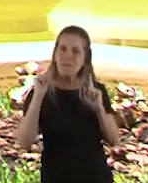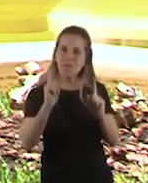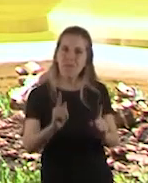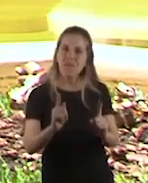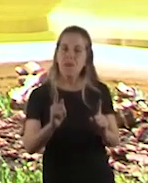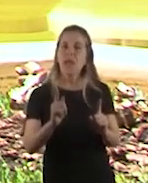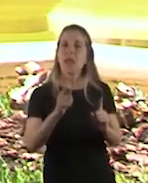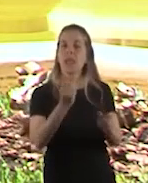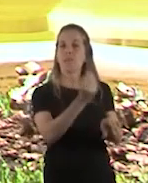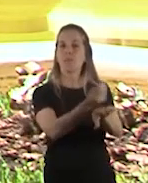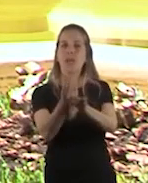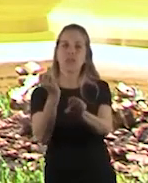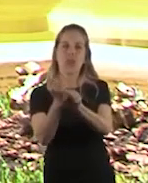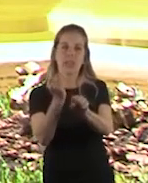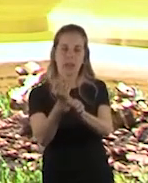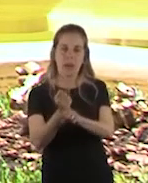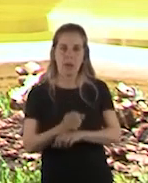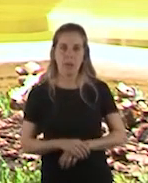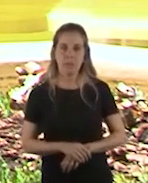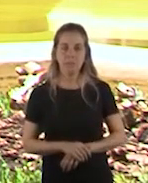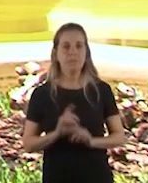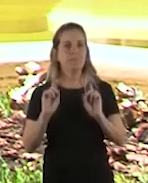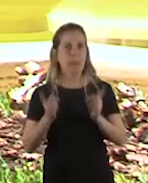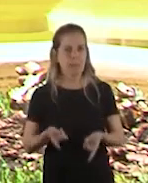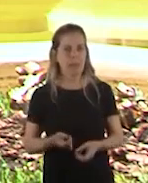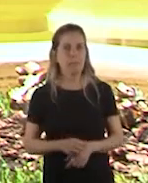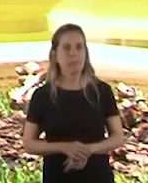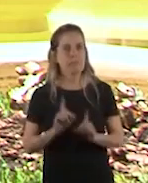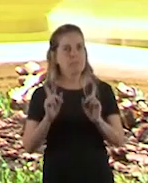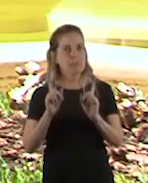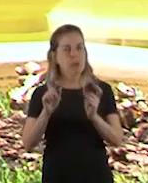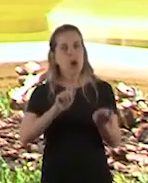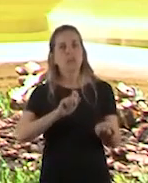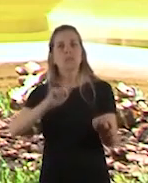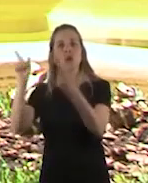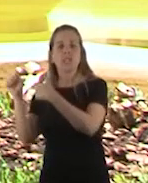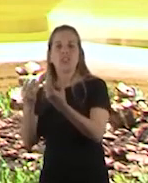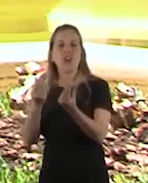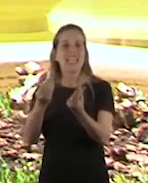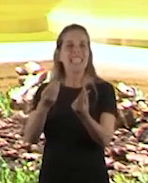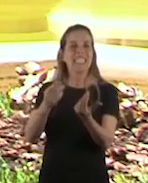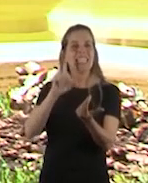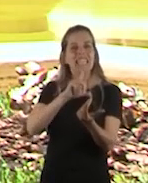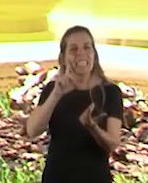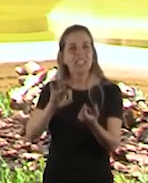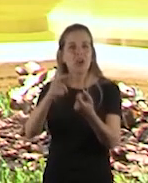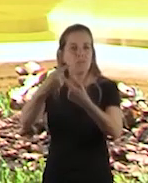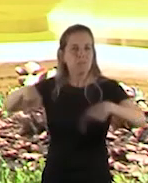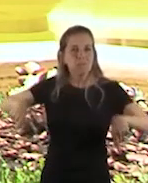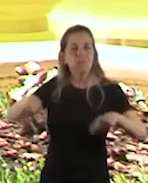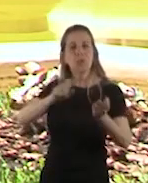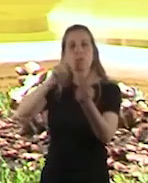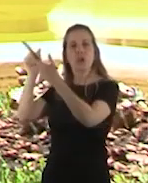en la cantidad de puestos de trabajo. Al mismo tiempo, las exportaciones de minerales representan